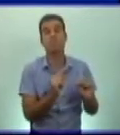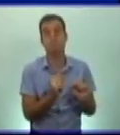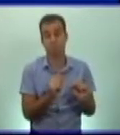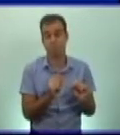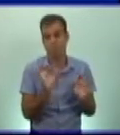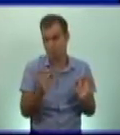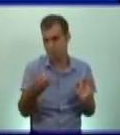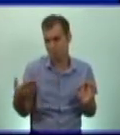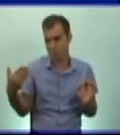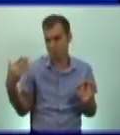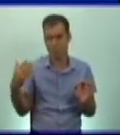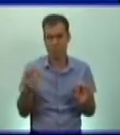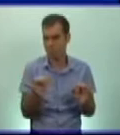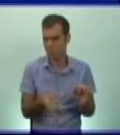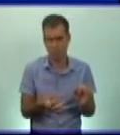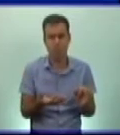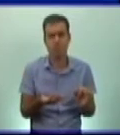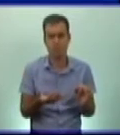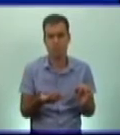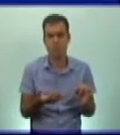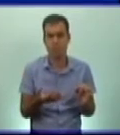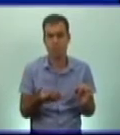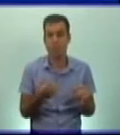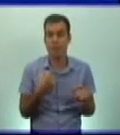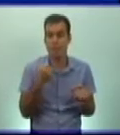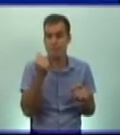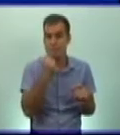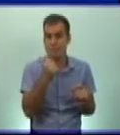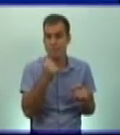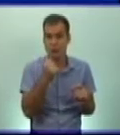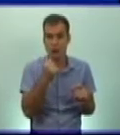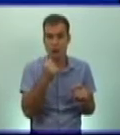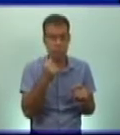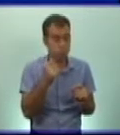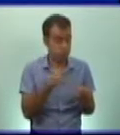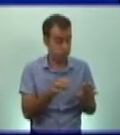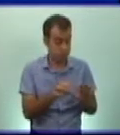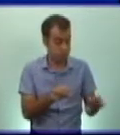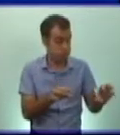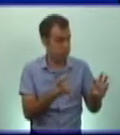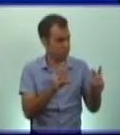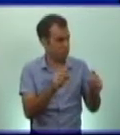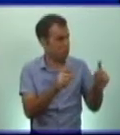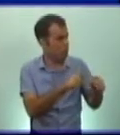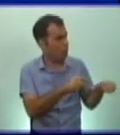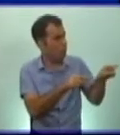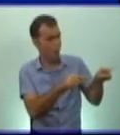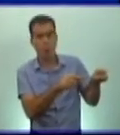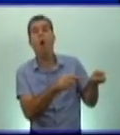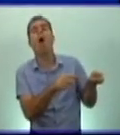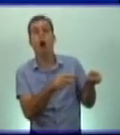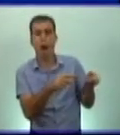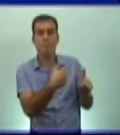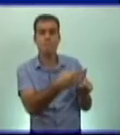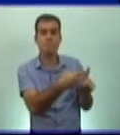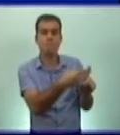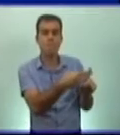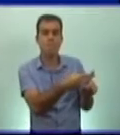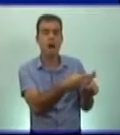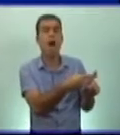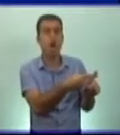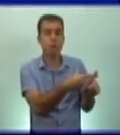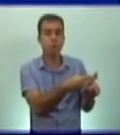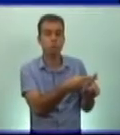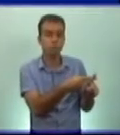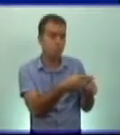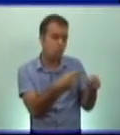el esquema con palabras. Si tuviéramos más de una sustancia producto, por supuesto ponemos más y escribimos la fórmula química de